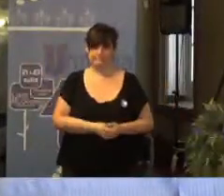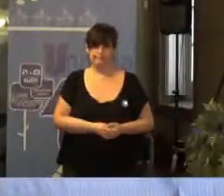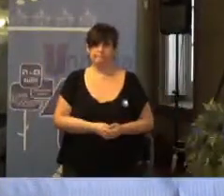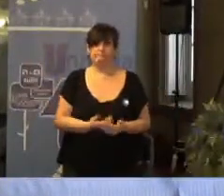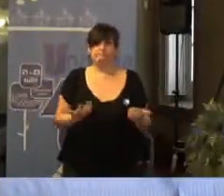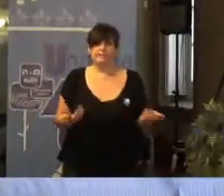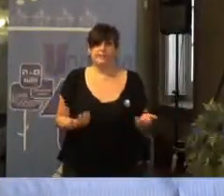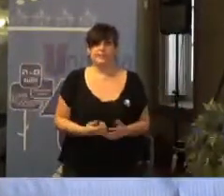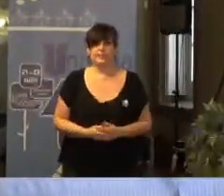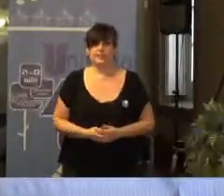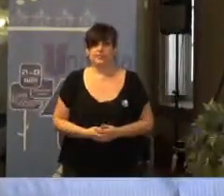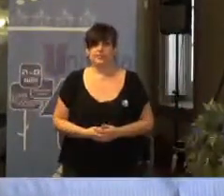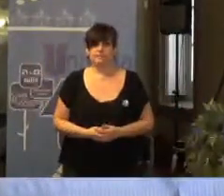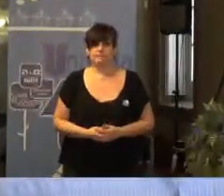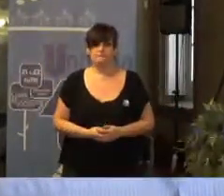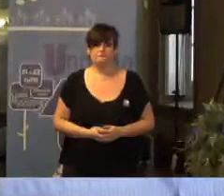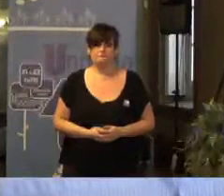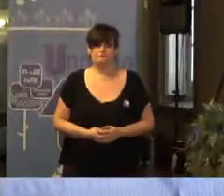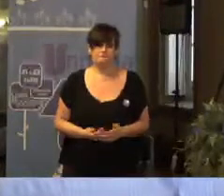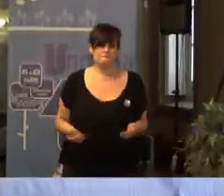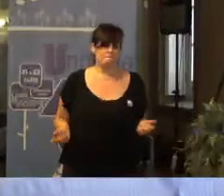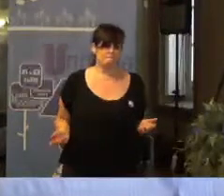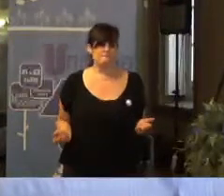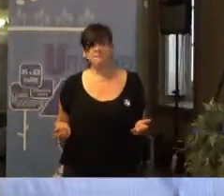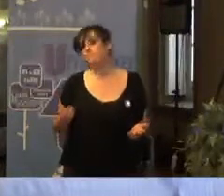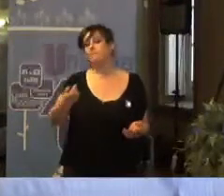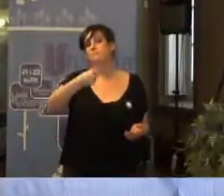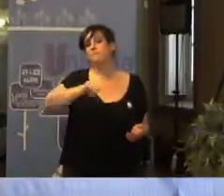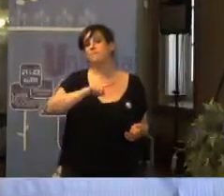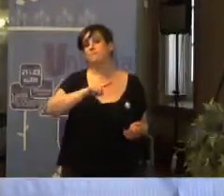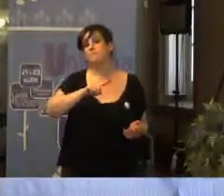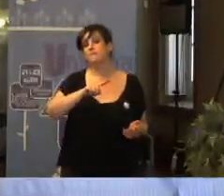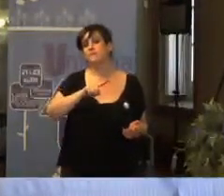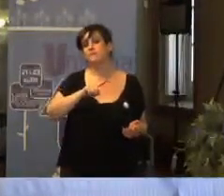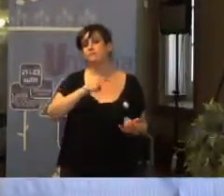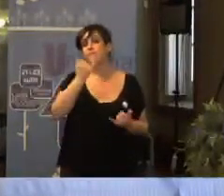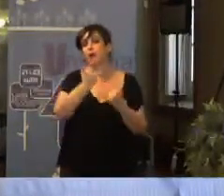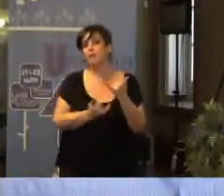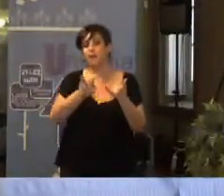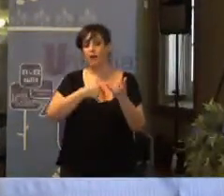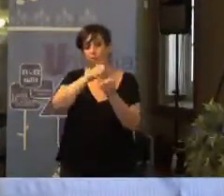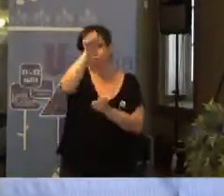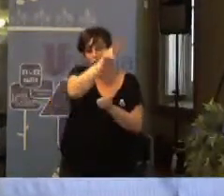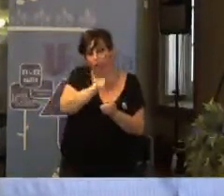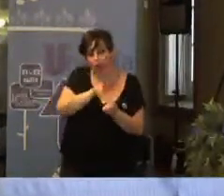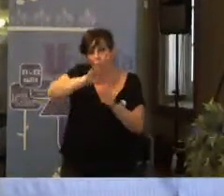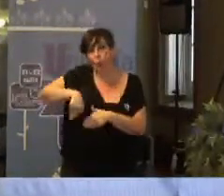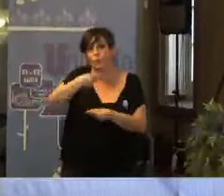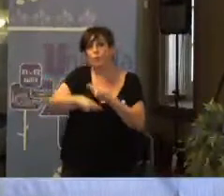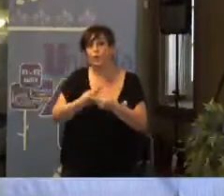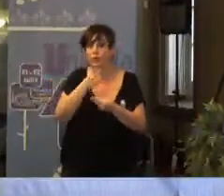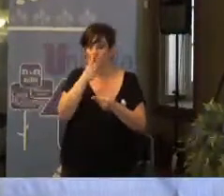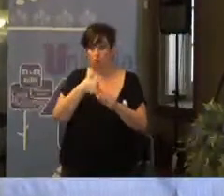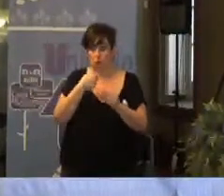entón, tamén do que eu fixera, pois crear a Asociación de Veciños do Calvario, tal, e o último que fixen, porque foi o ano que marchei